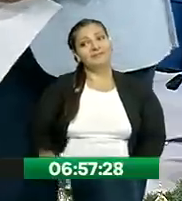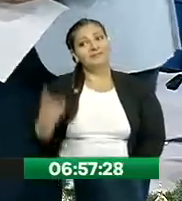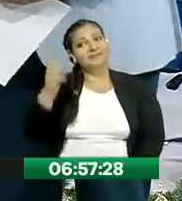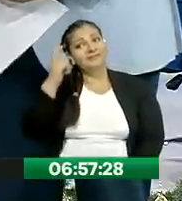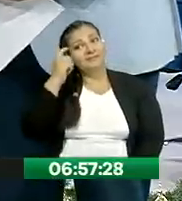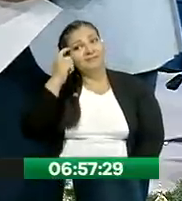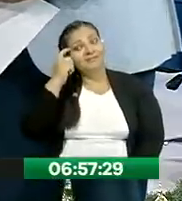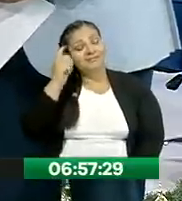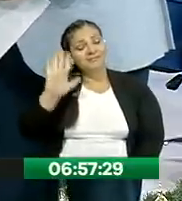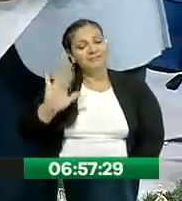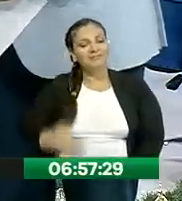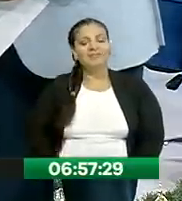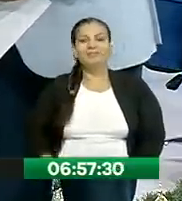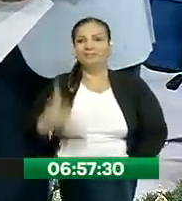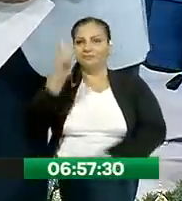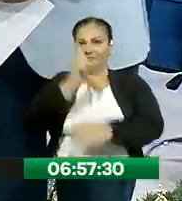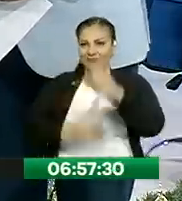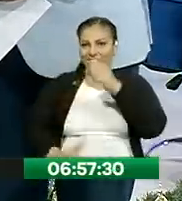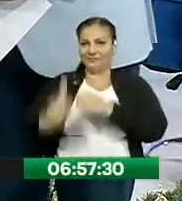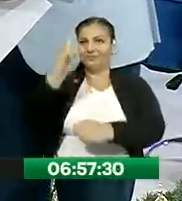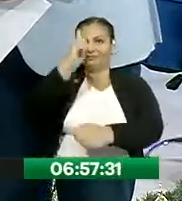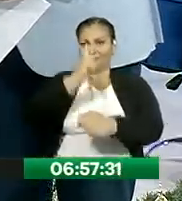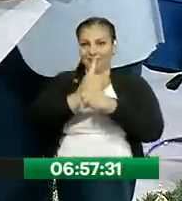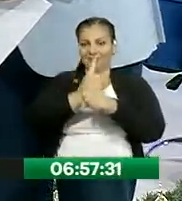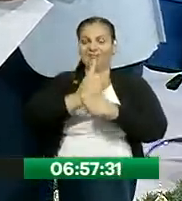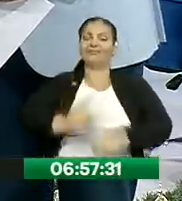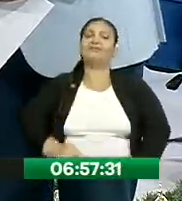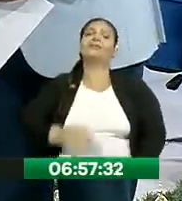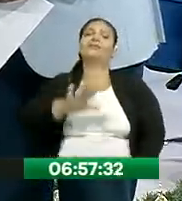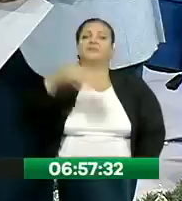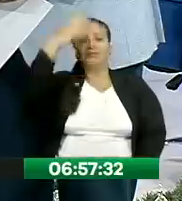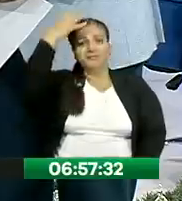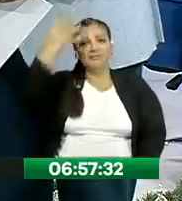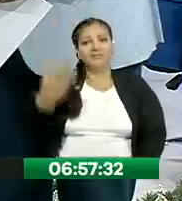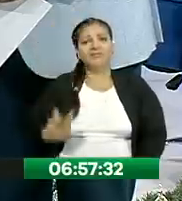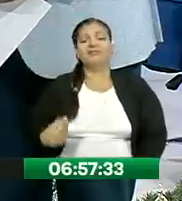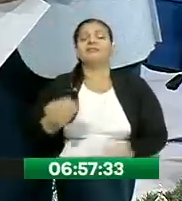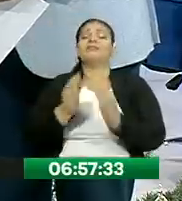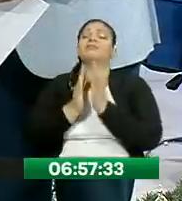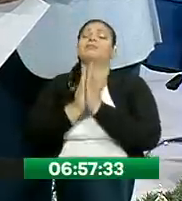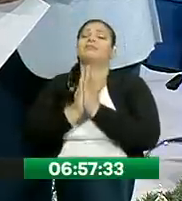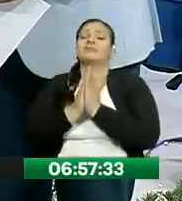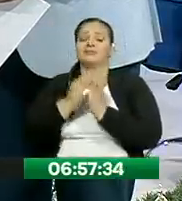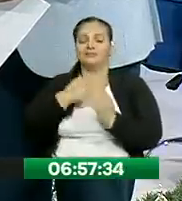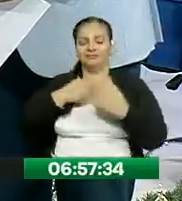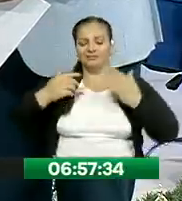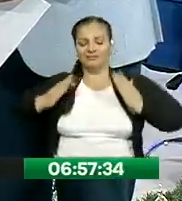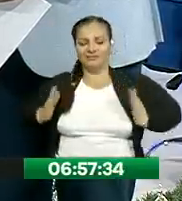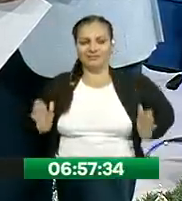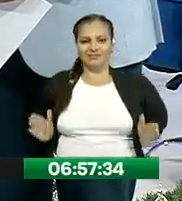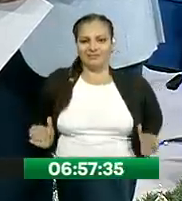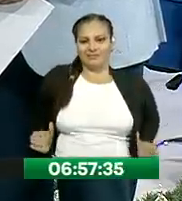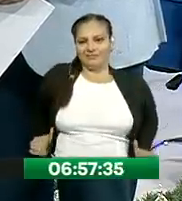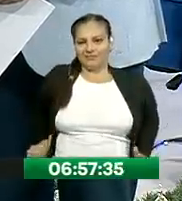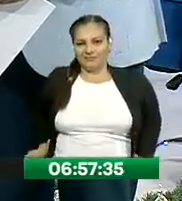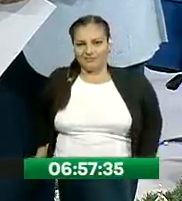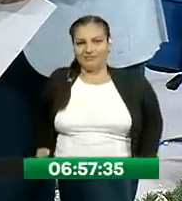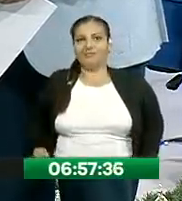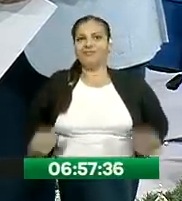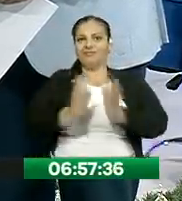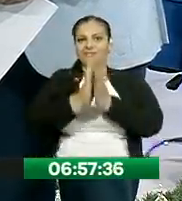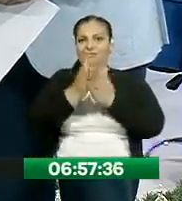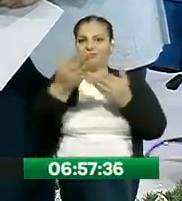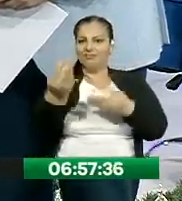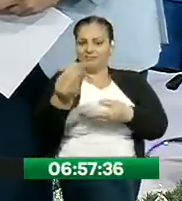Figúrese usted, yo el año pasado, ¿verdad? Le dije, Papá Noel, quiero un cuerpo delgado y una billetera bien gorda. ¿Ya? Pero me dio